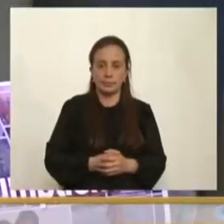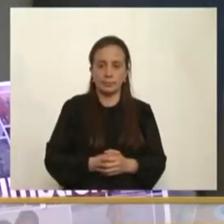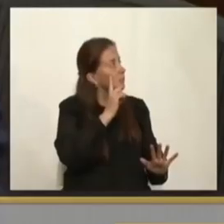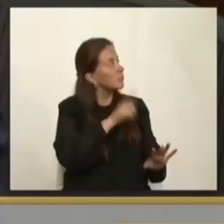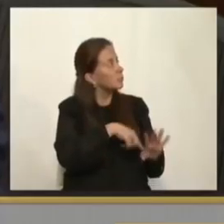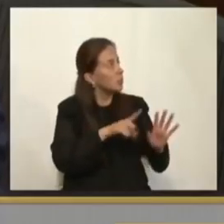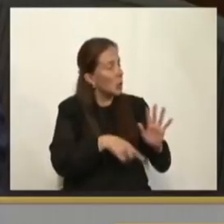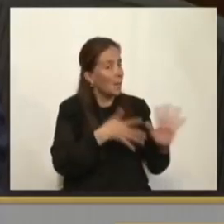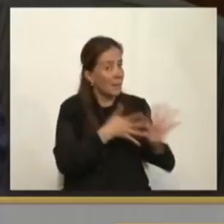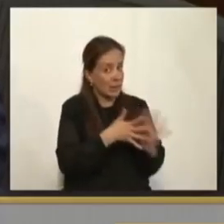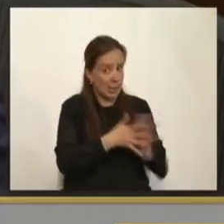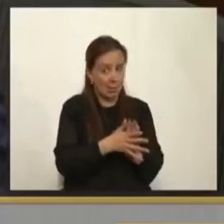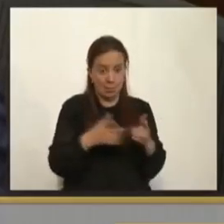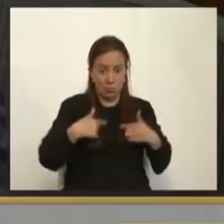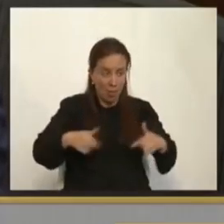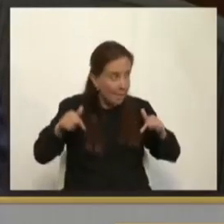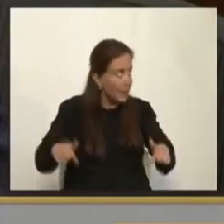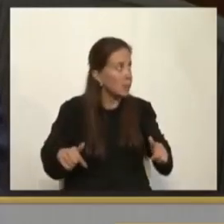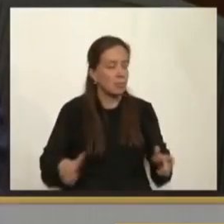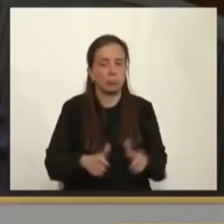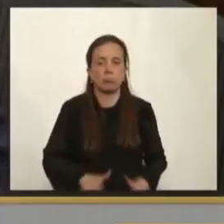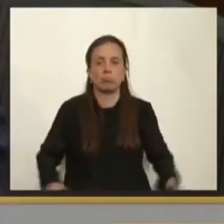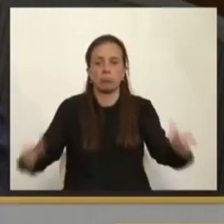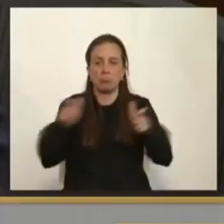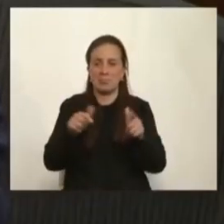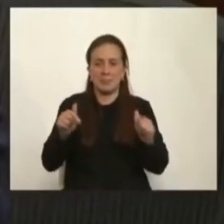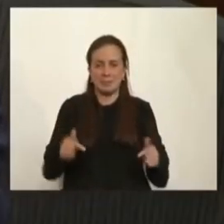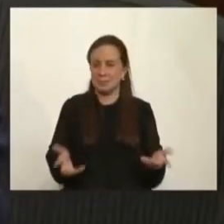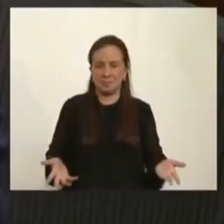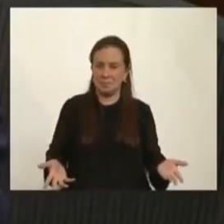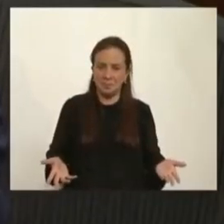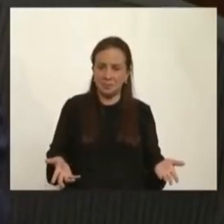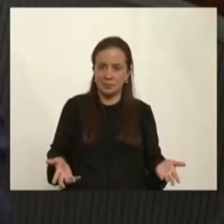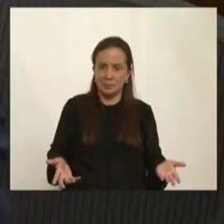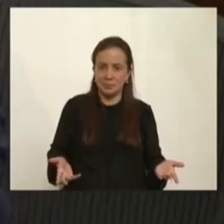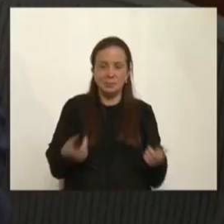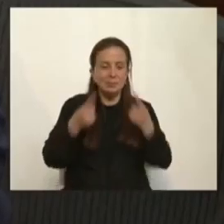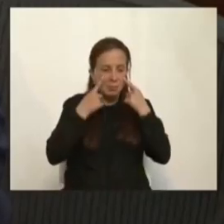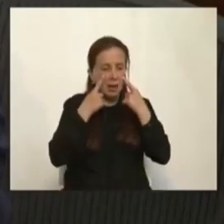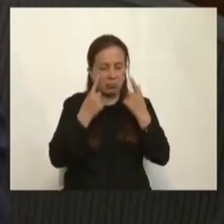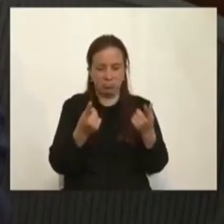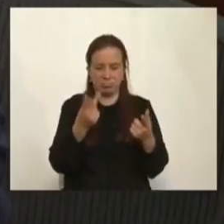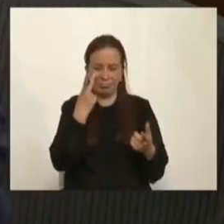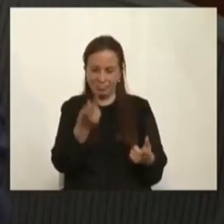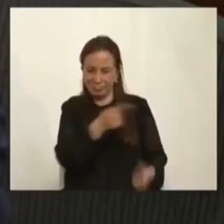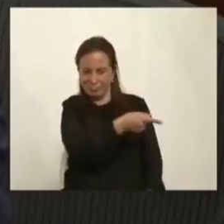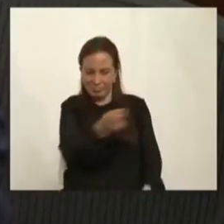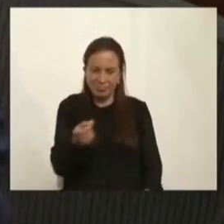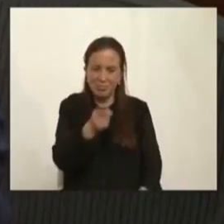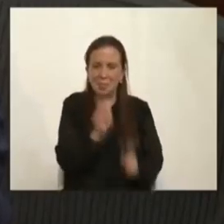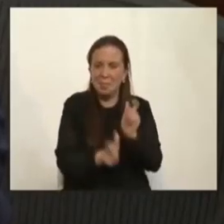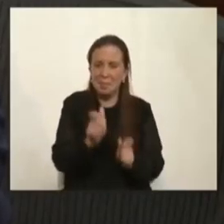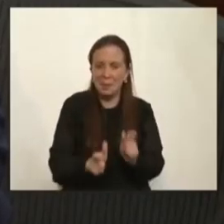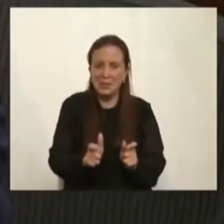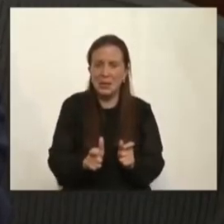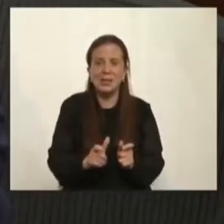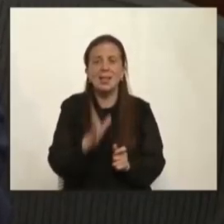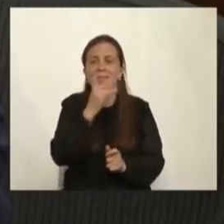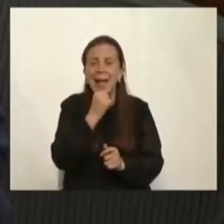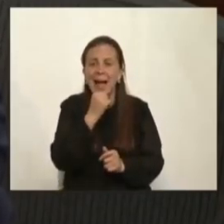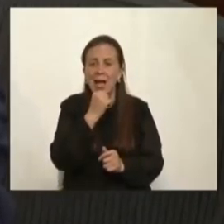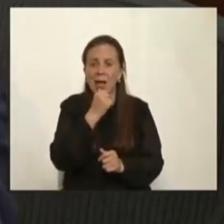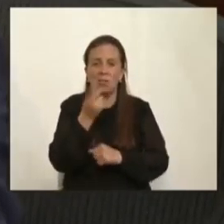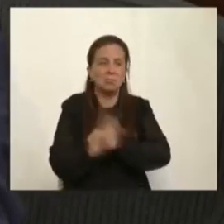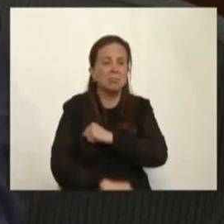partido FARC, que aquí este Congreso debería mirar la forma en que estas personas que no han pagado